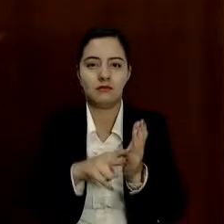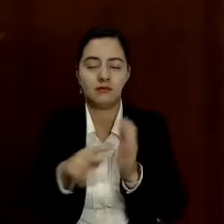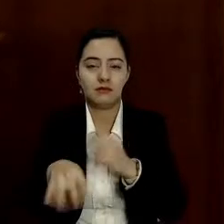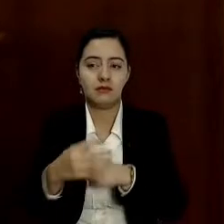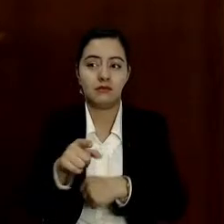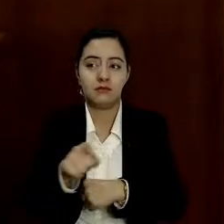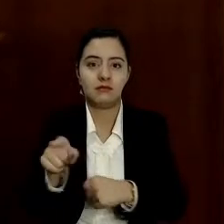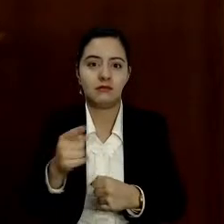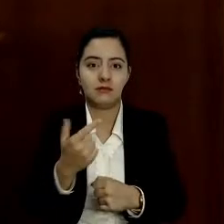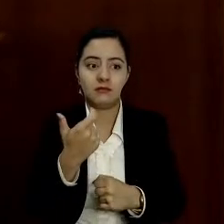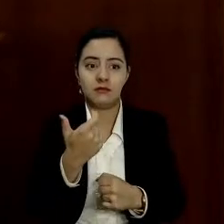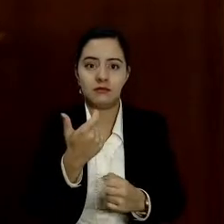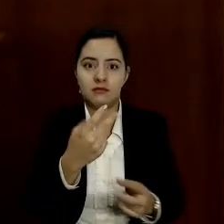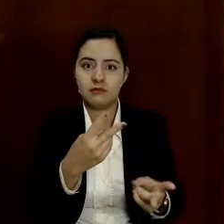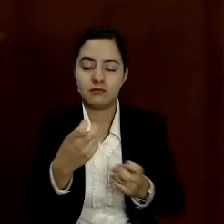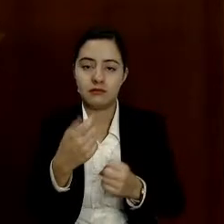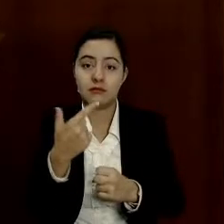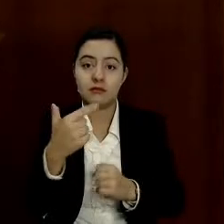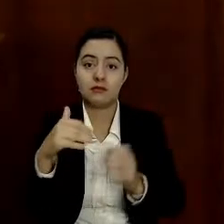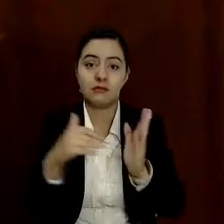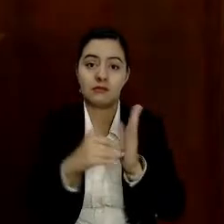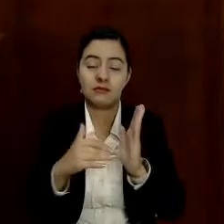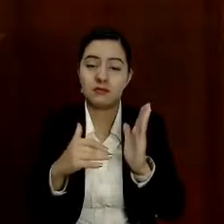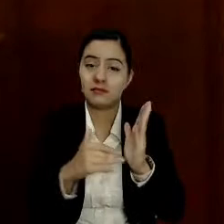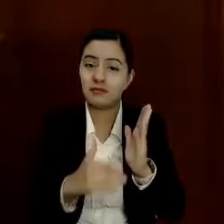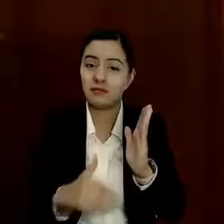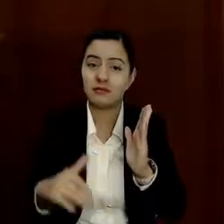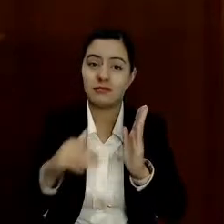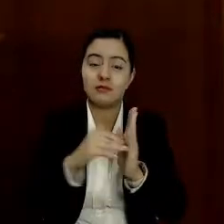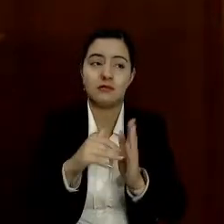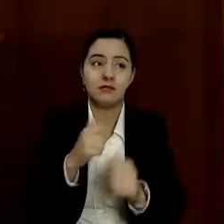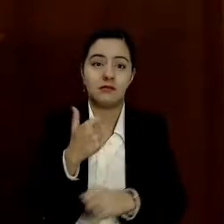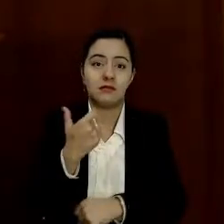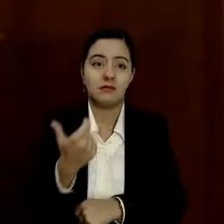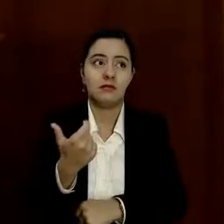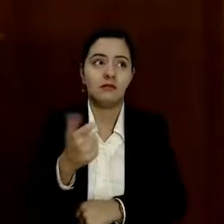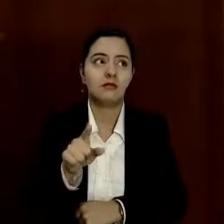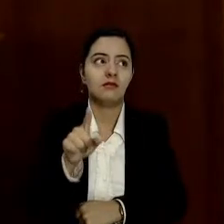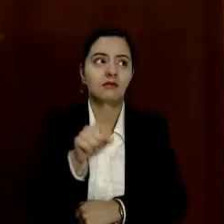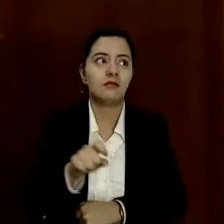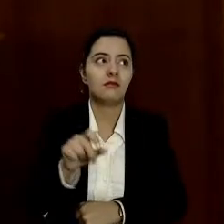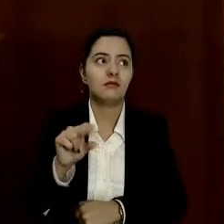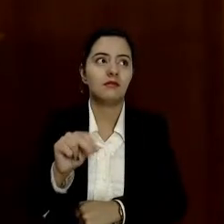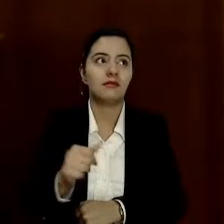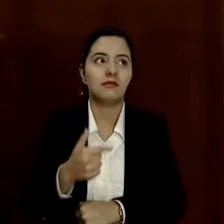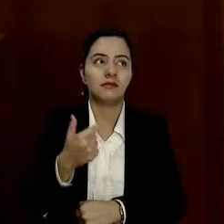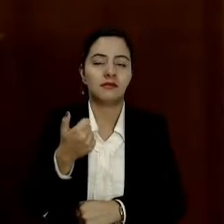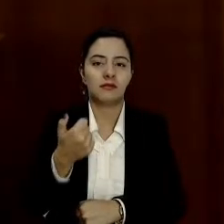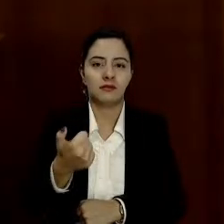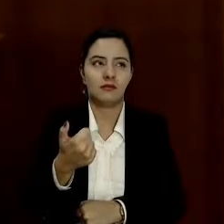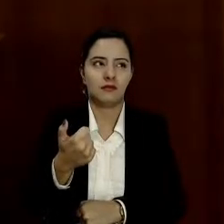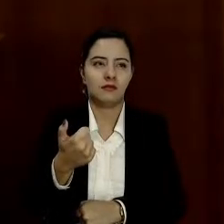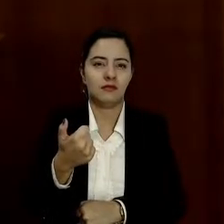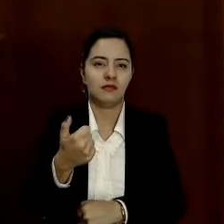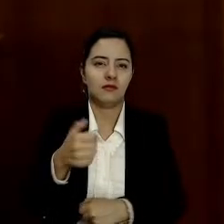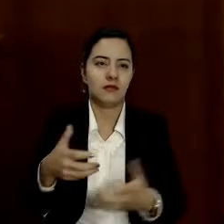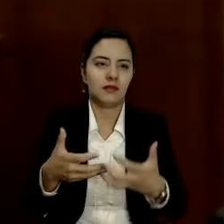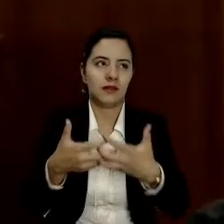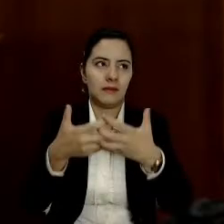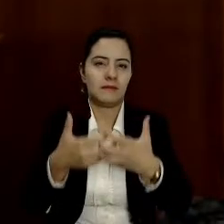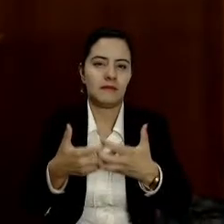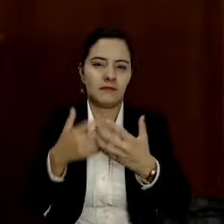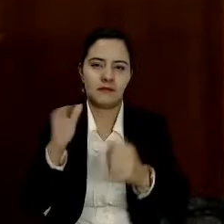7,000 millones de pesos en ese periodo, con apoyo de 186 empresas fantasmas o